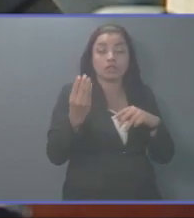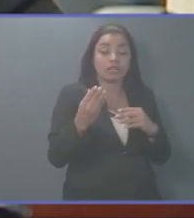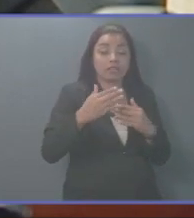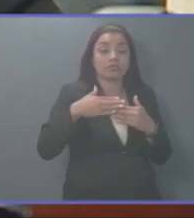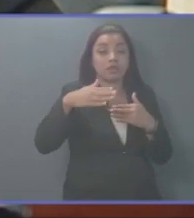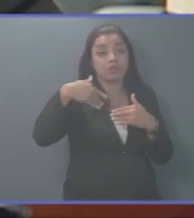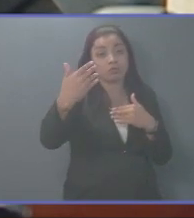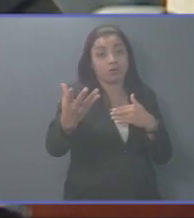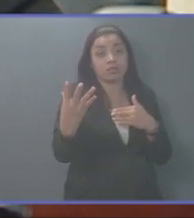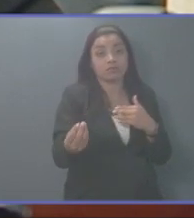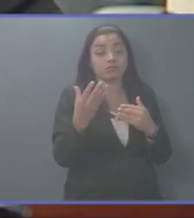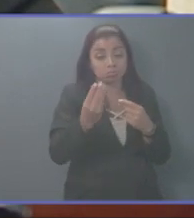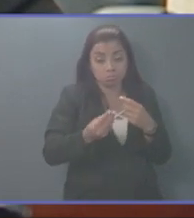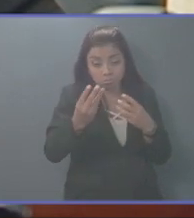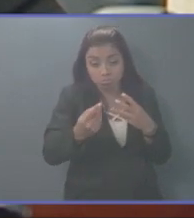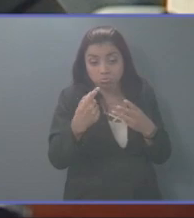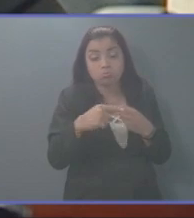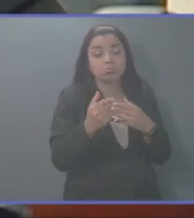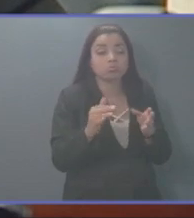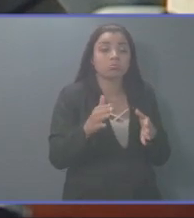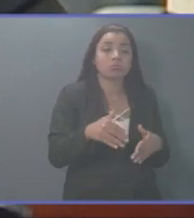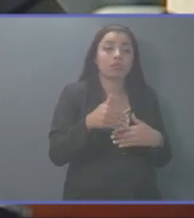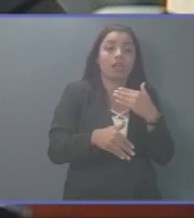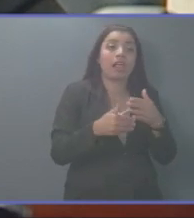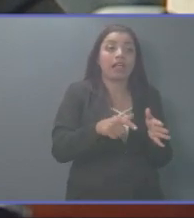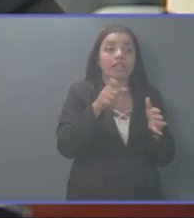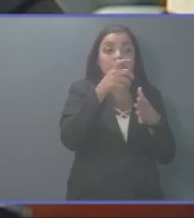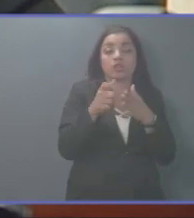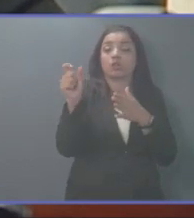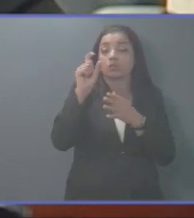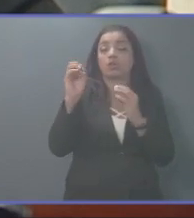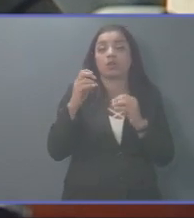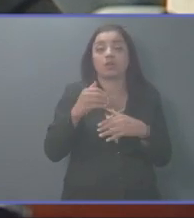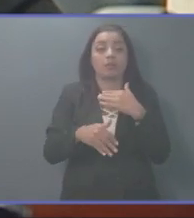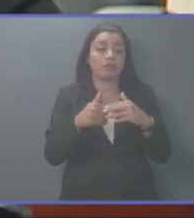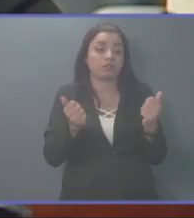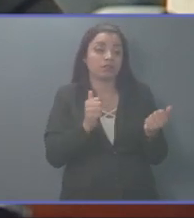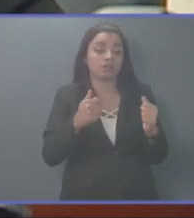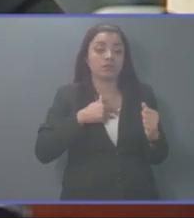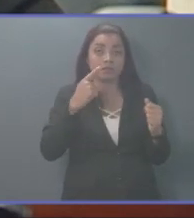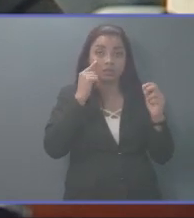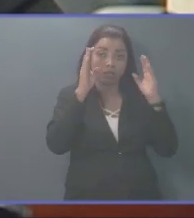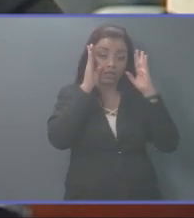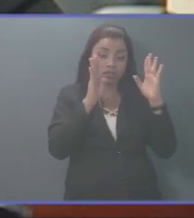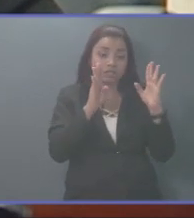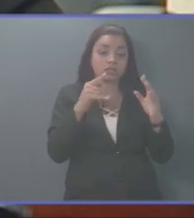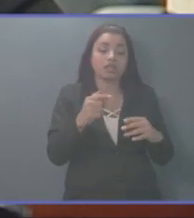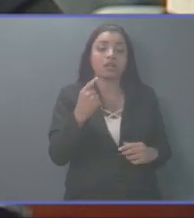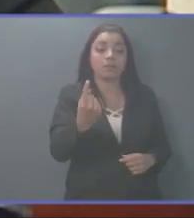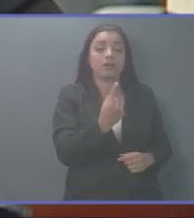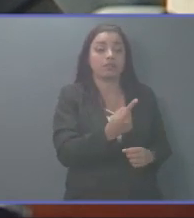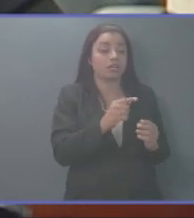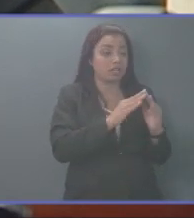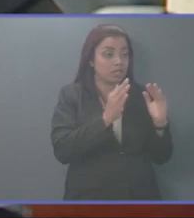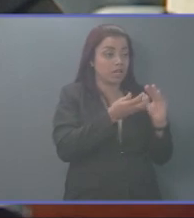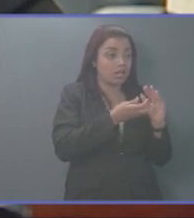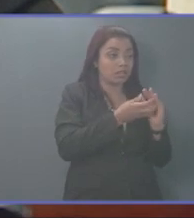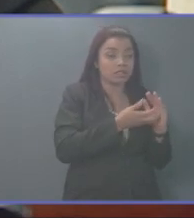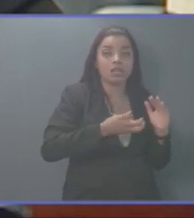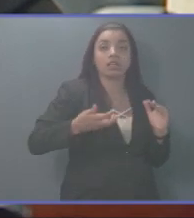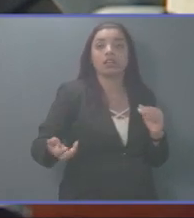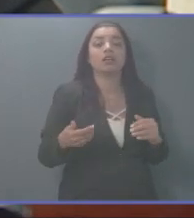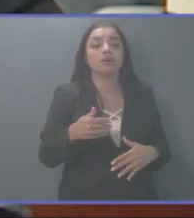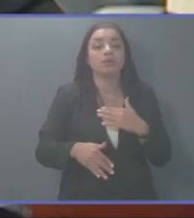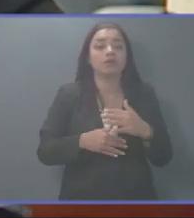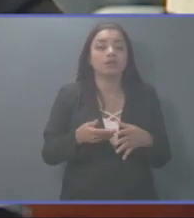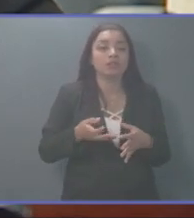El proceso y las instituciones involucradas serán definidos en el protocolo de atención y protección de las personas desplazadas internamente. Medidas de